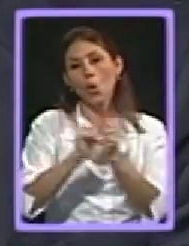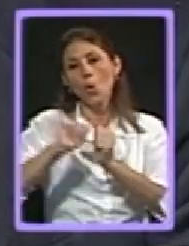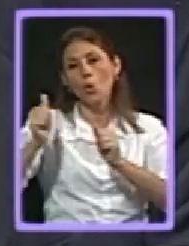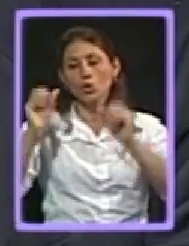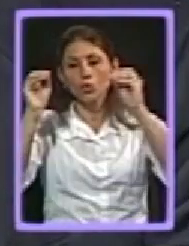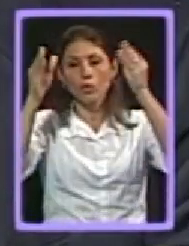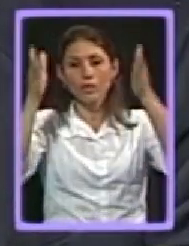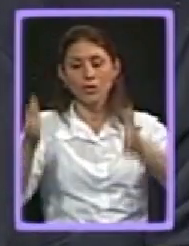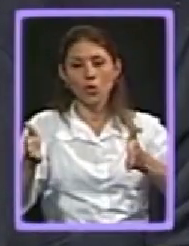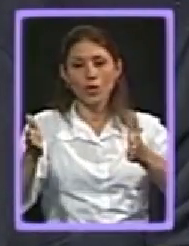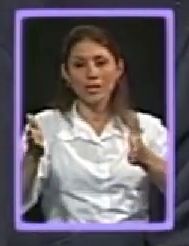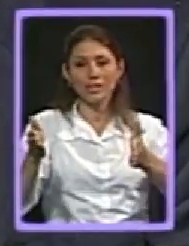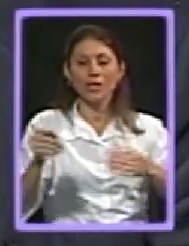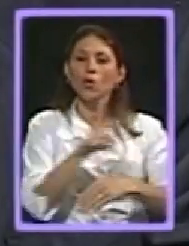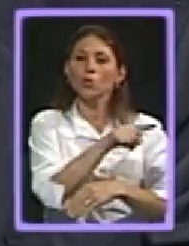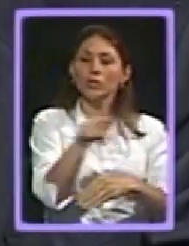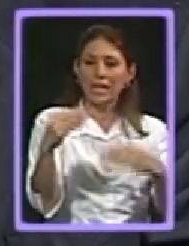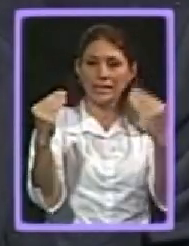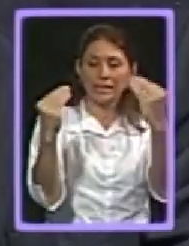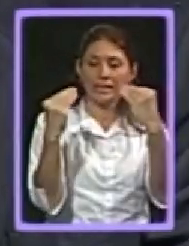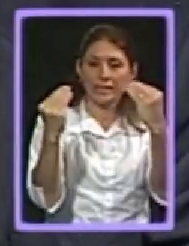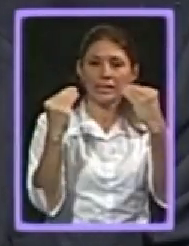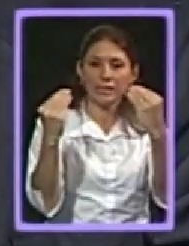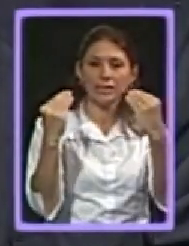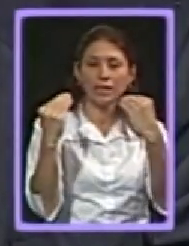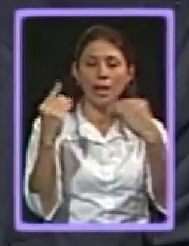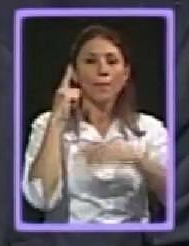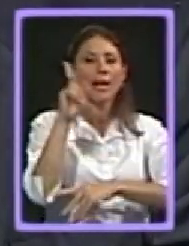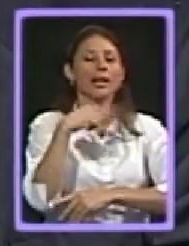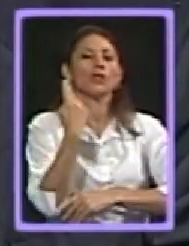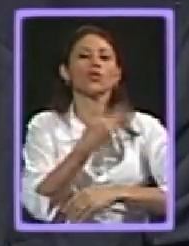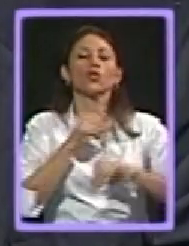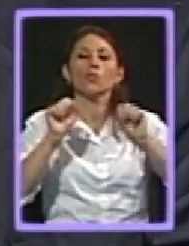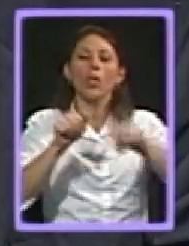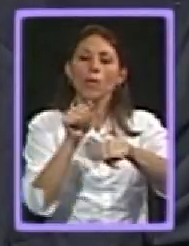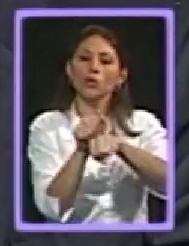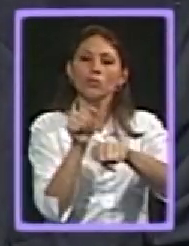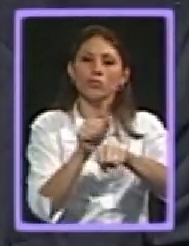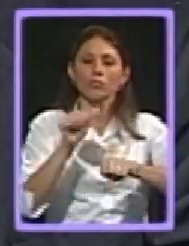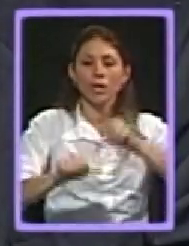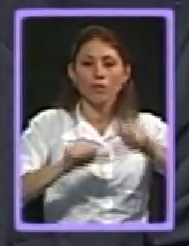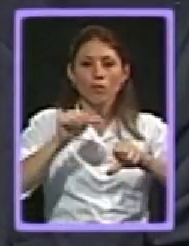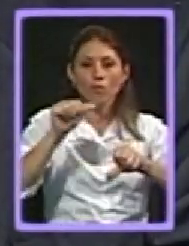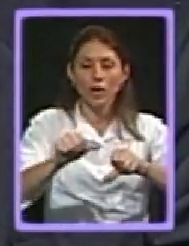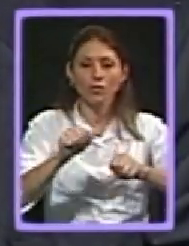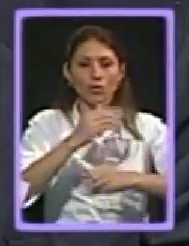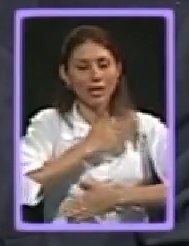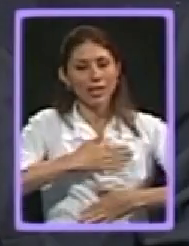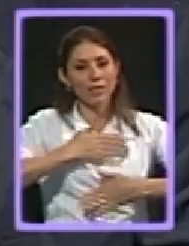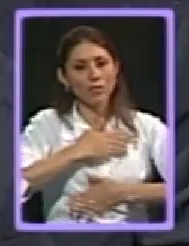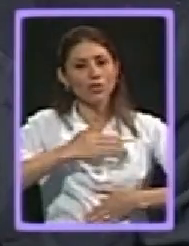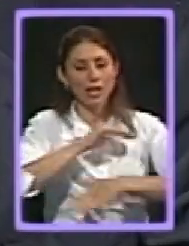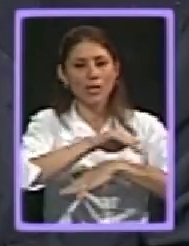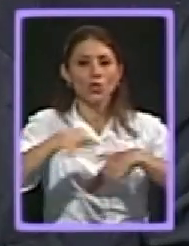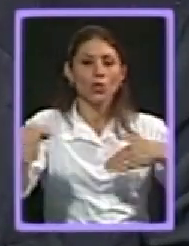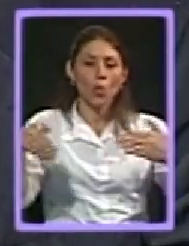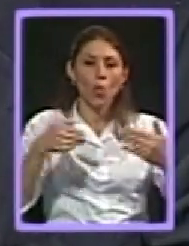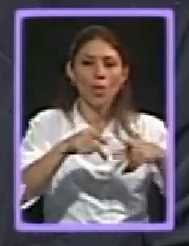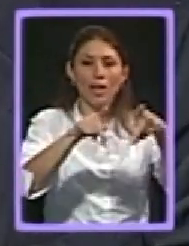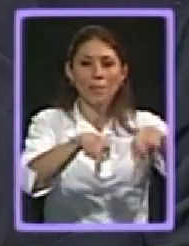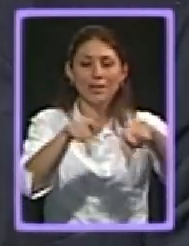Adrián, nos han inculcado para poder materializar estos esfuerzos que disfruta precisamente toda la ciudadanía